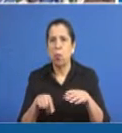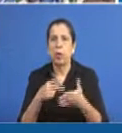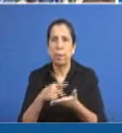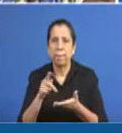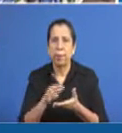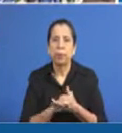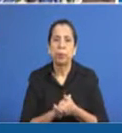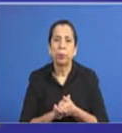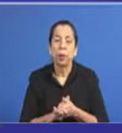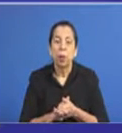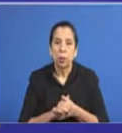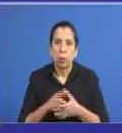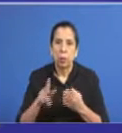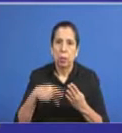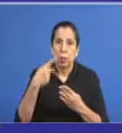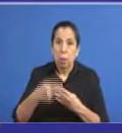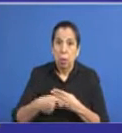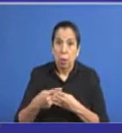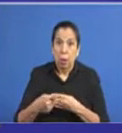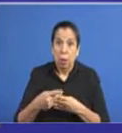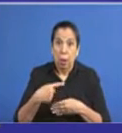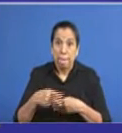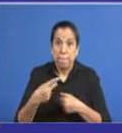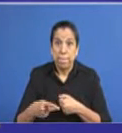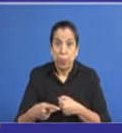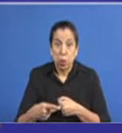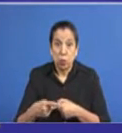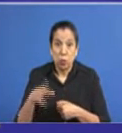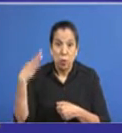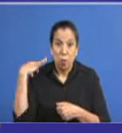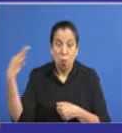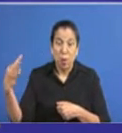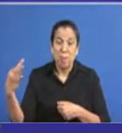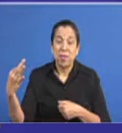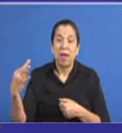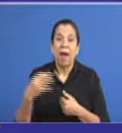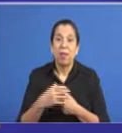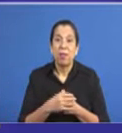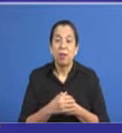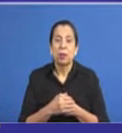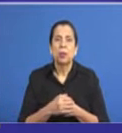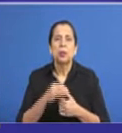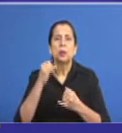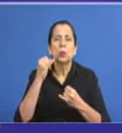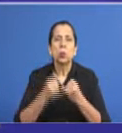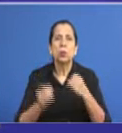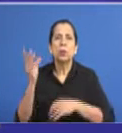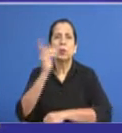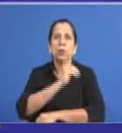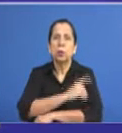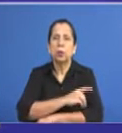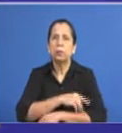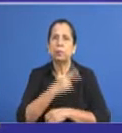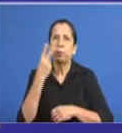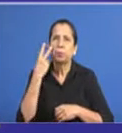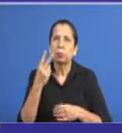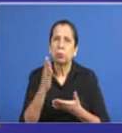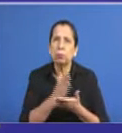nuestro próximo invitado a esta hora de la mañana aquí en Yo Me Informo PM, Aracelis, porque en los últimos días hemos visto